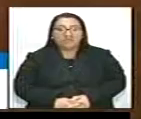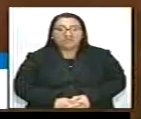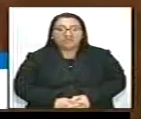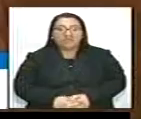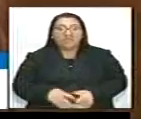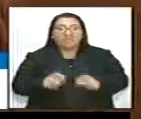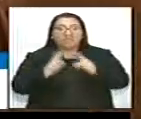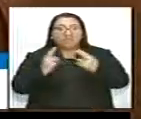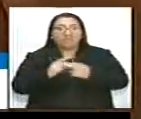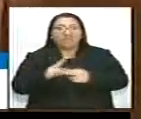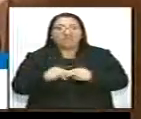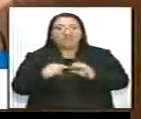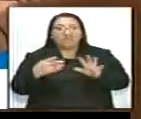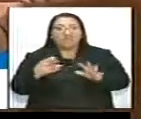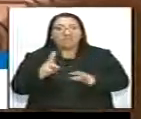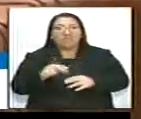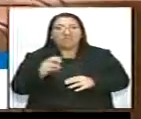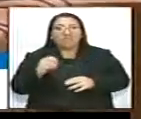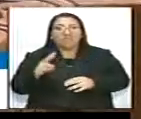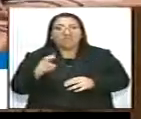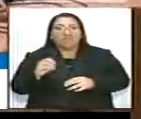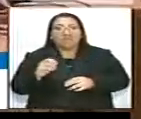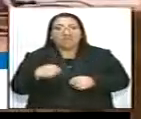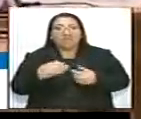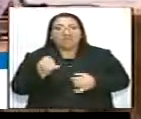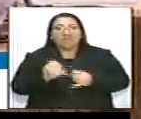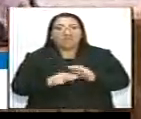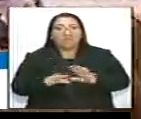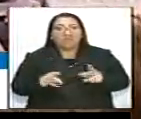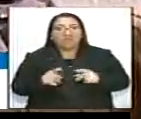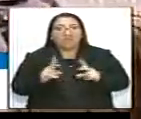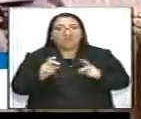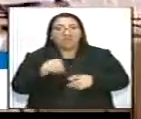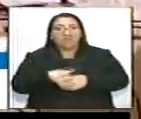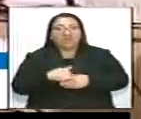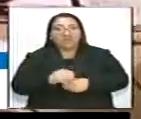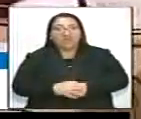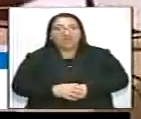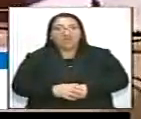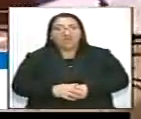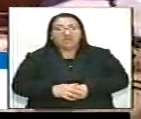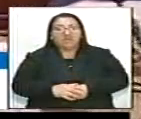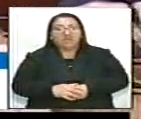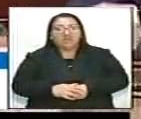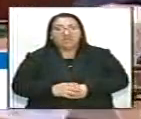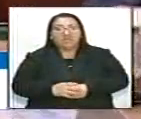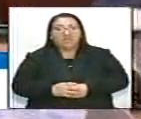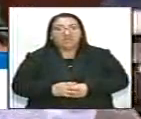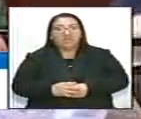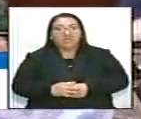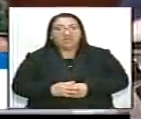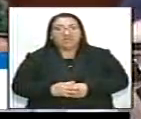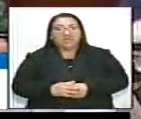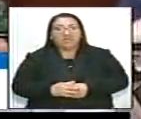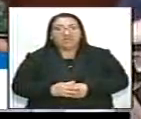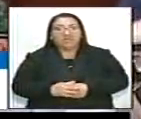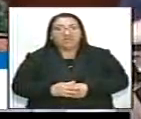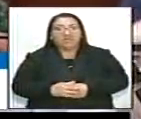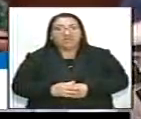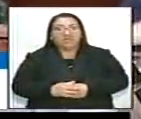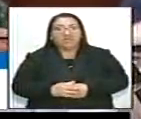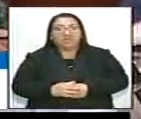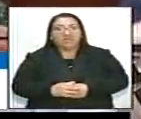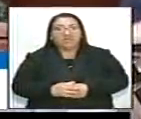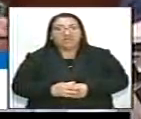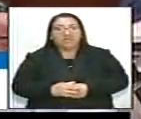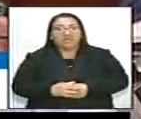sesiones 2019-2020, doy por concluido el acto electoral e invito a los congresistas electos a ocupar sus